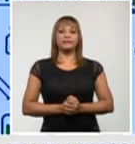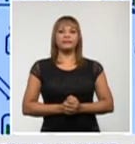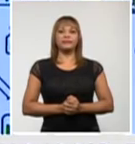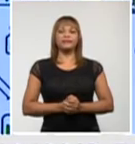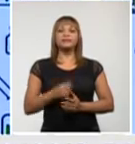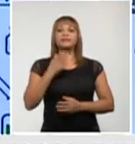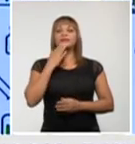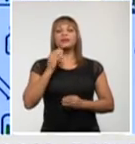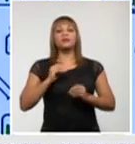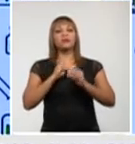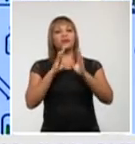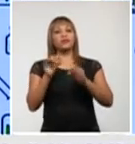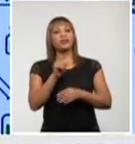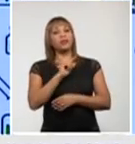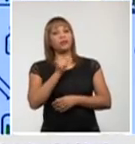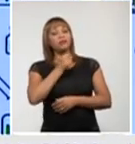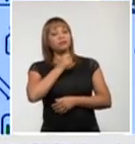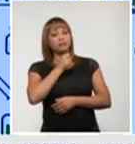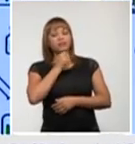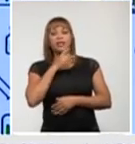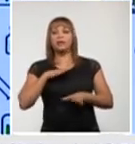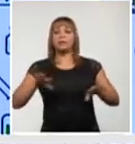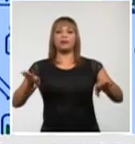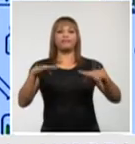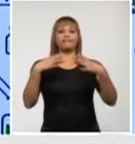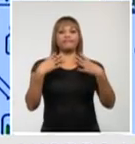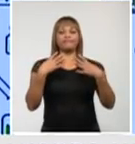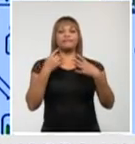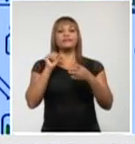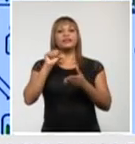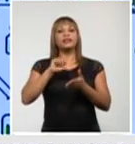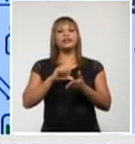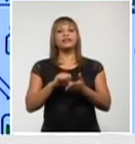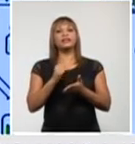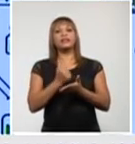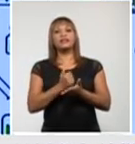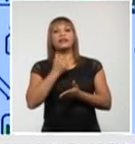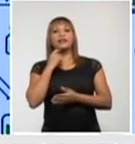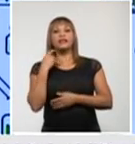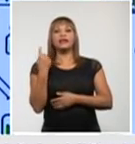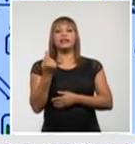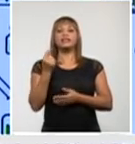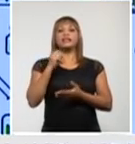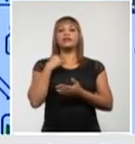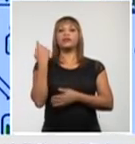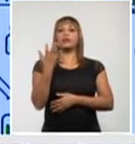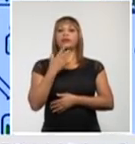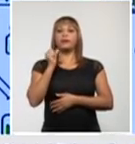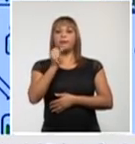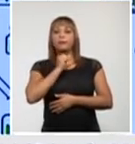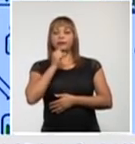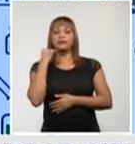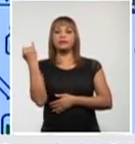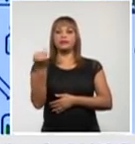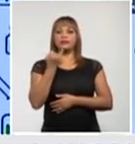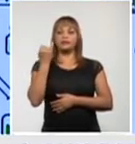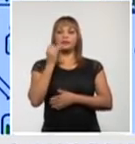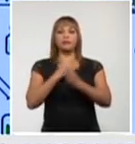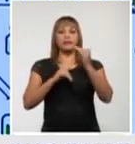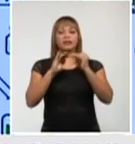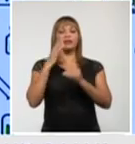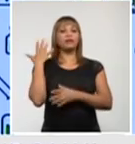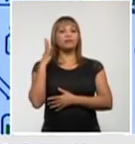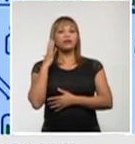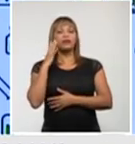Los buenos días para ti y, por supuesto, para todos los que nos siguen. Desde la sede del Centro de Prensa Internacional del Ministerio de Relaciones Exteriores de la República de